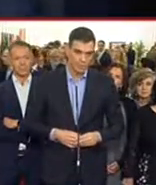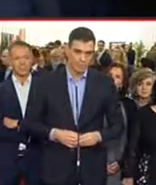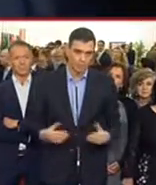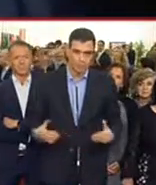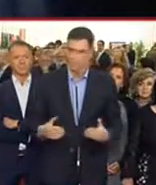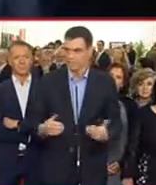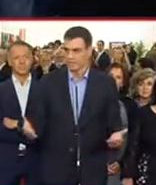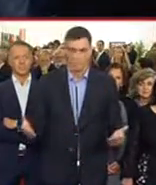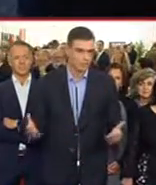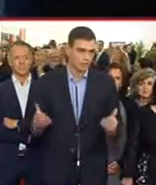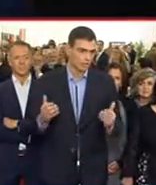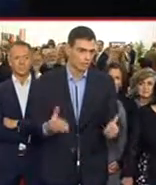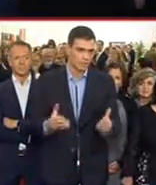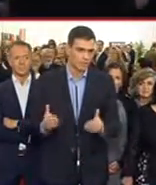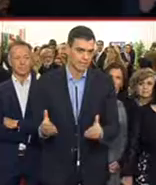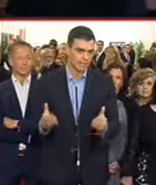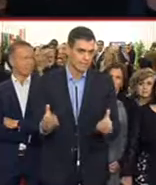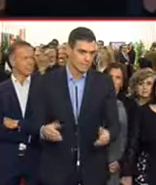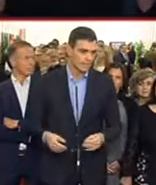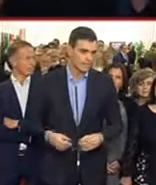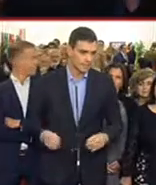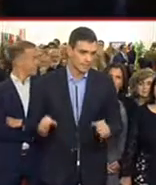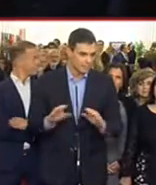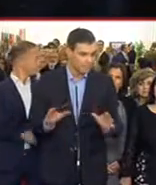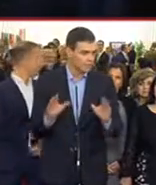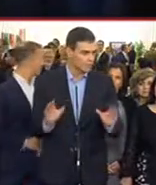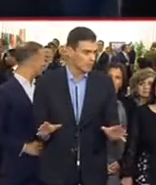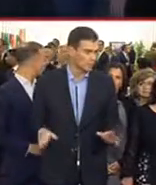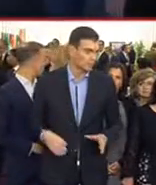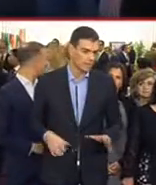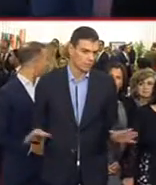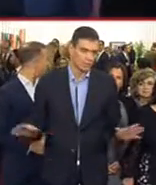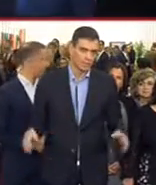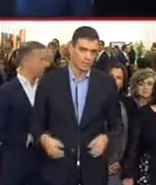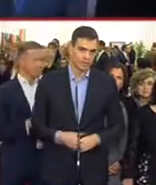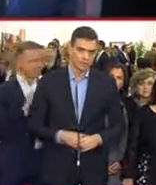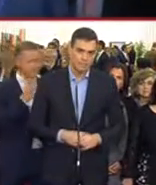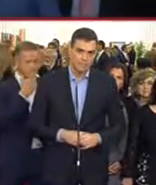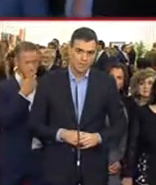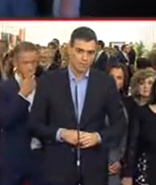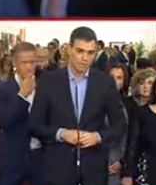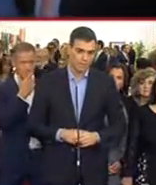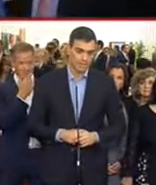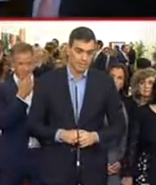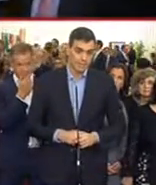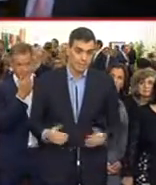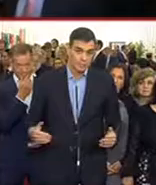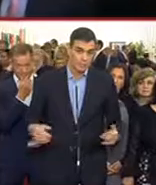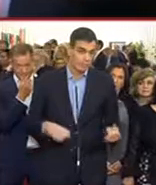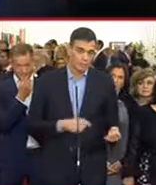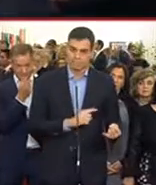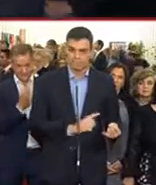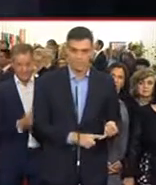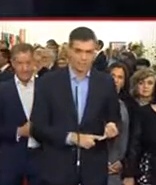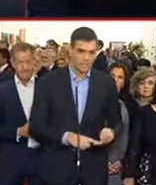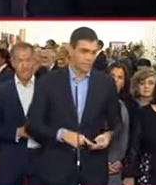servicios públicos esenciales, que son la educación, la sanidad y la dependencia, vivan donde vivan cada uno de los ciudadanos en nuestro país. Por